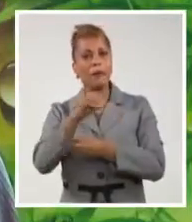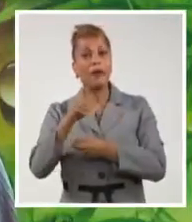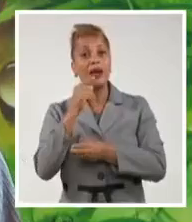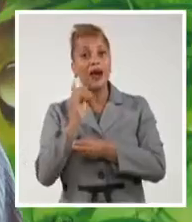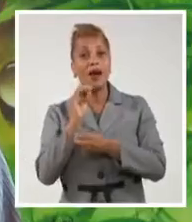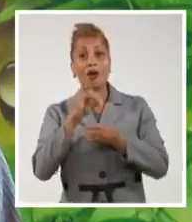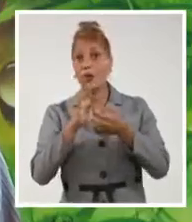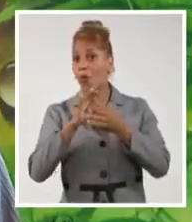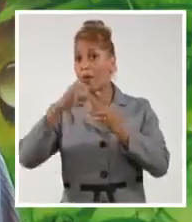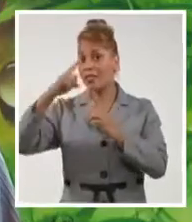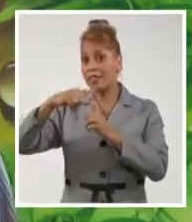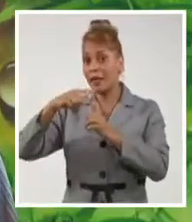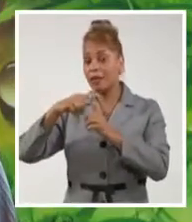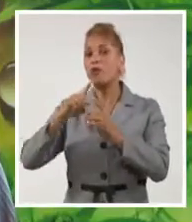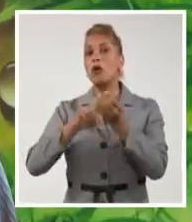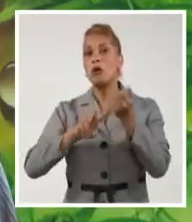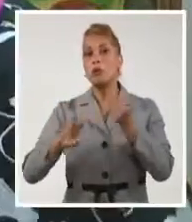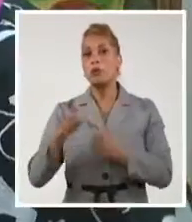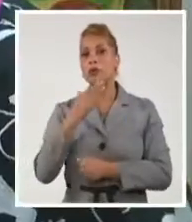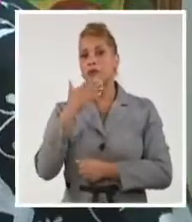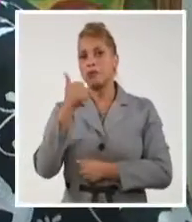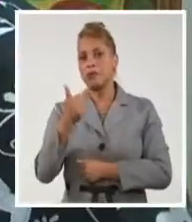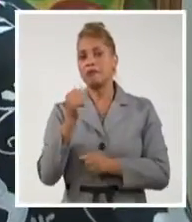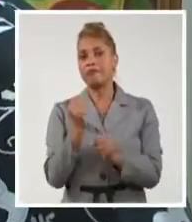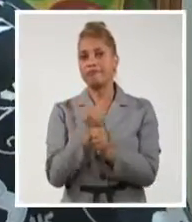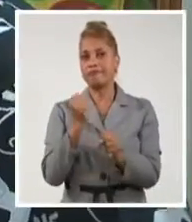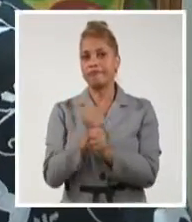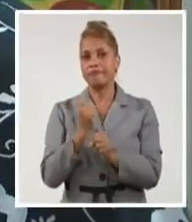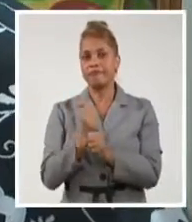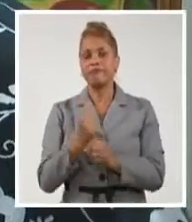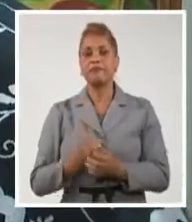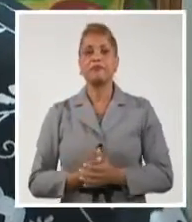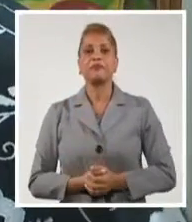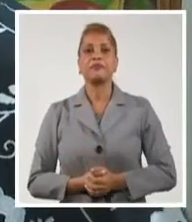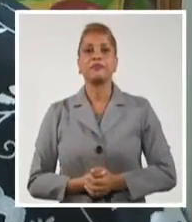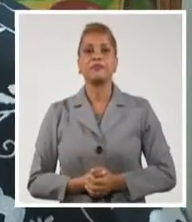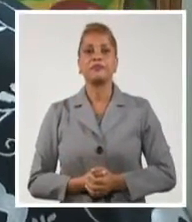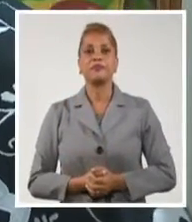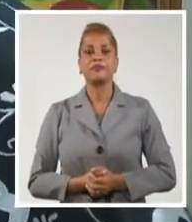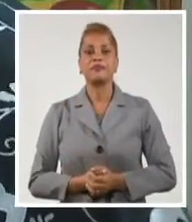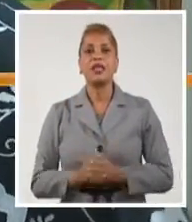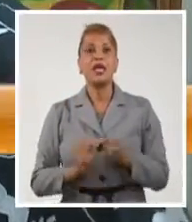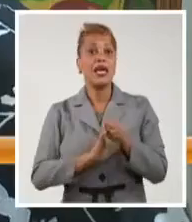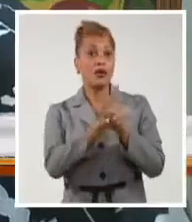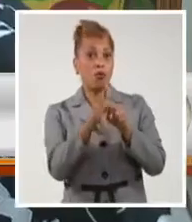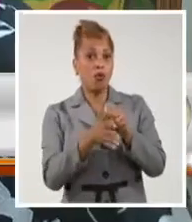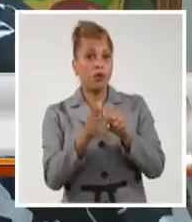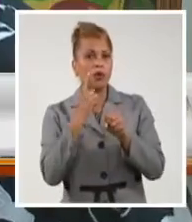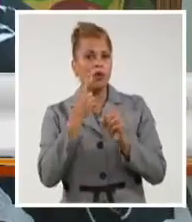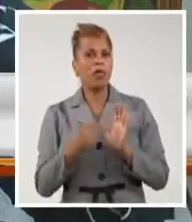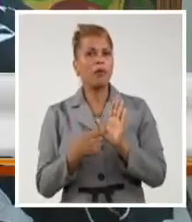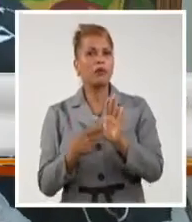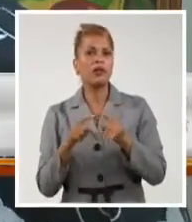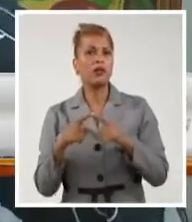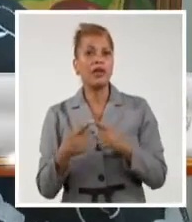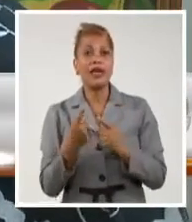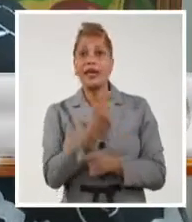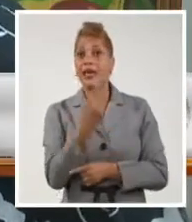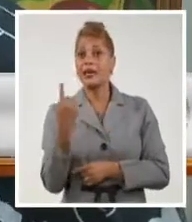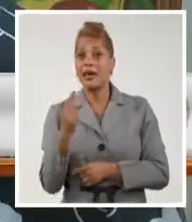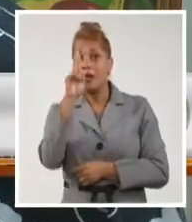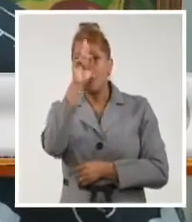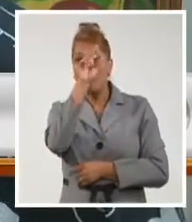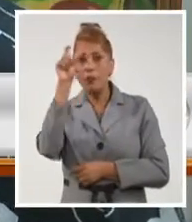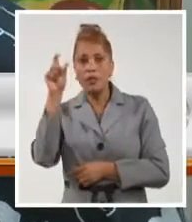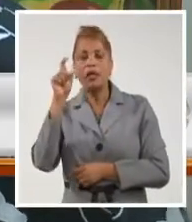provincias punteras en el trabajo técnico. Creo que el gobierno ha demostrado que en cada uno de los hospitales cubanos se pueden hacer